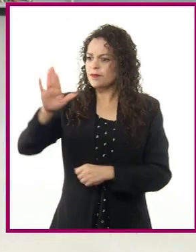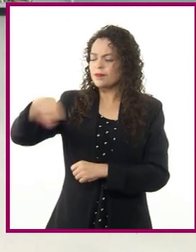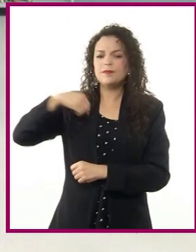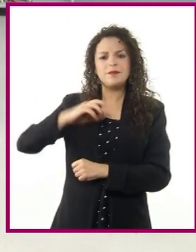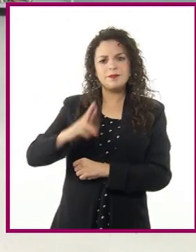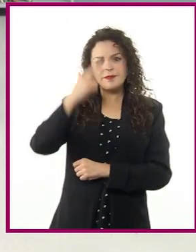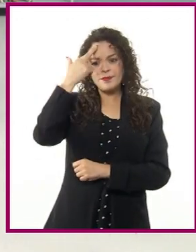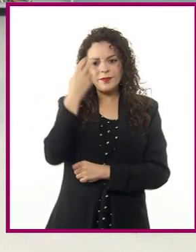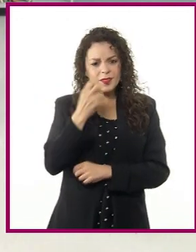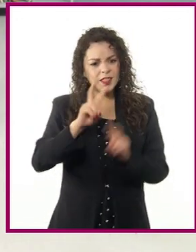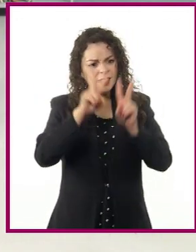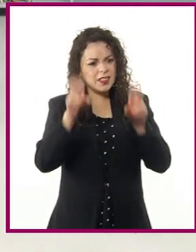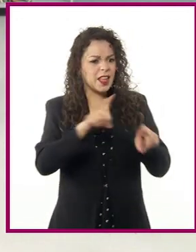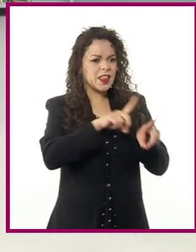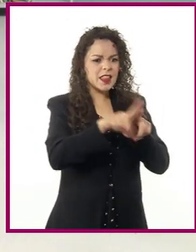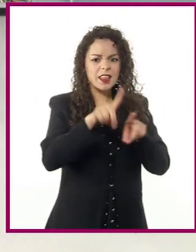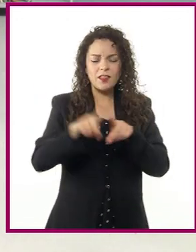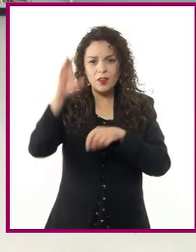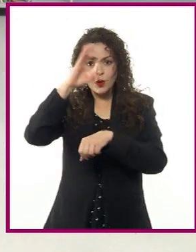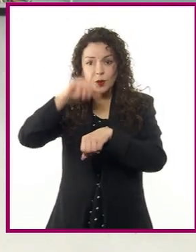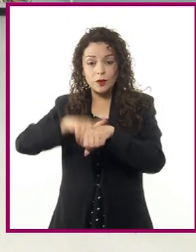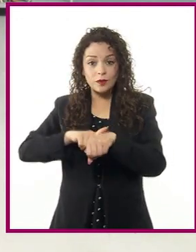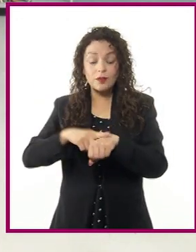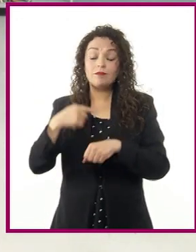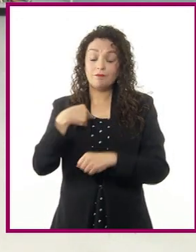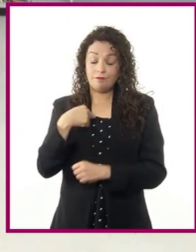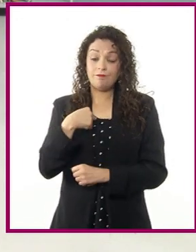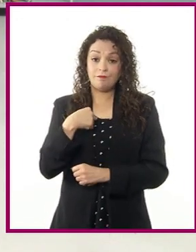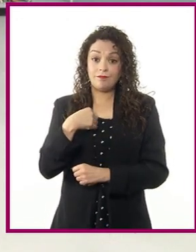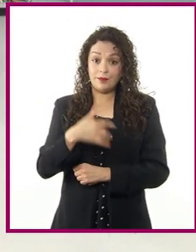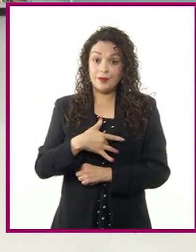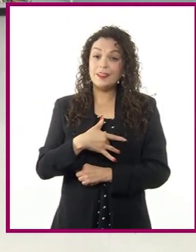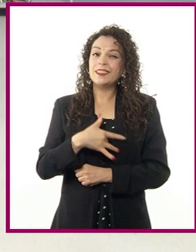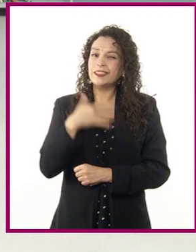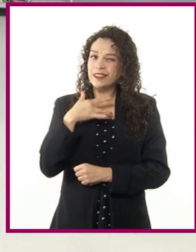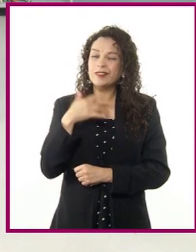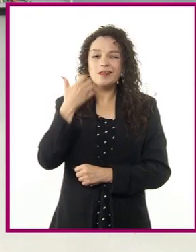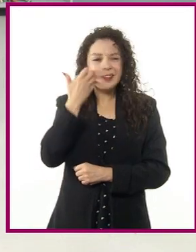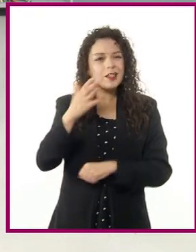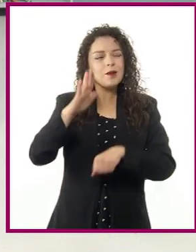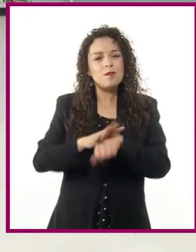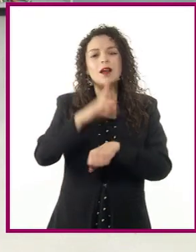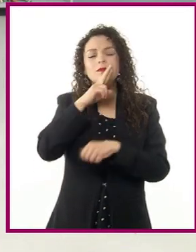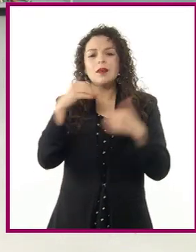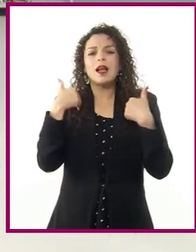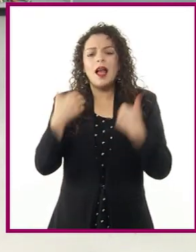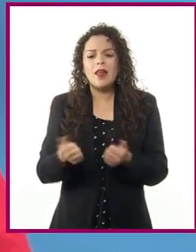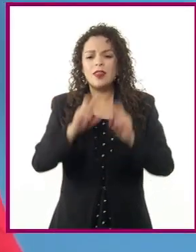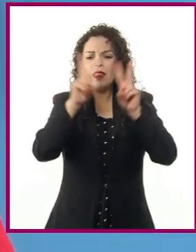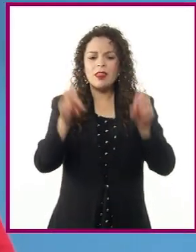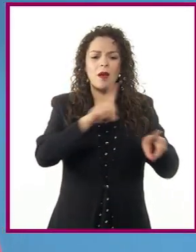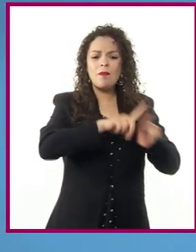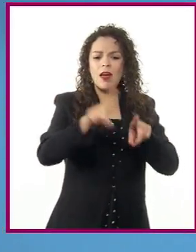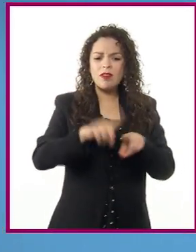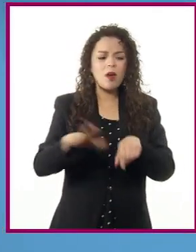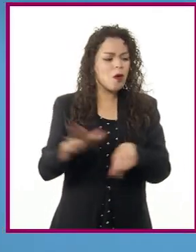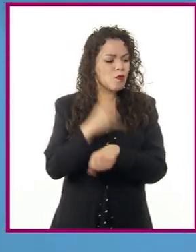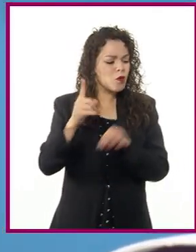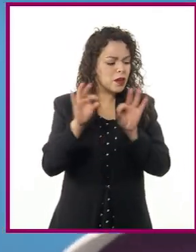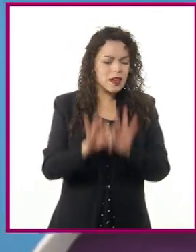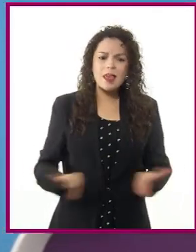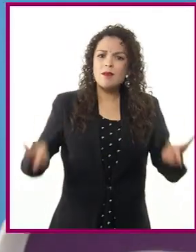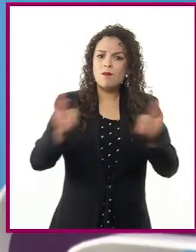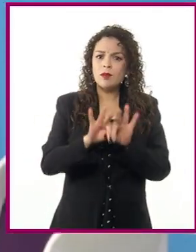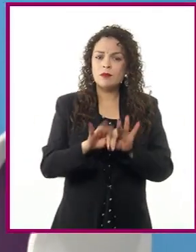hemos visto el tema de la diversidad cultural y me gustaría comprender mejor por qué el tema de la diversidad es tan importante.